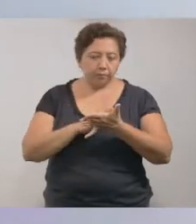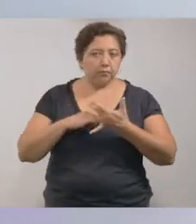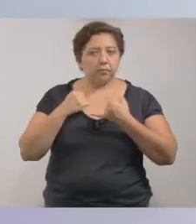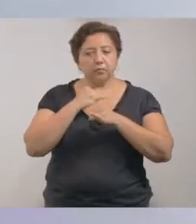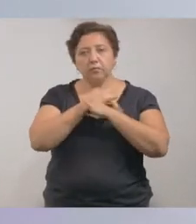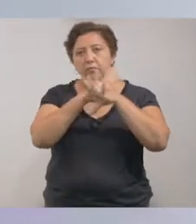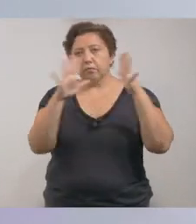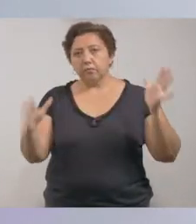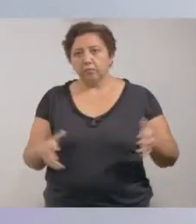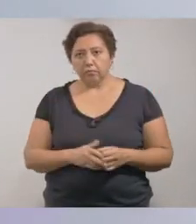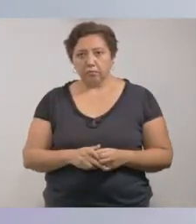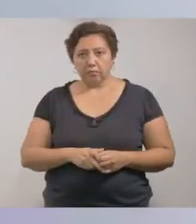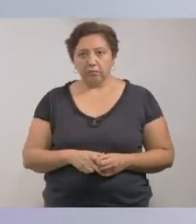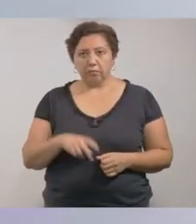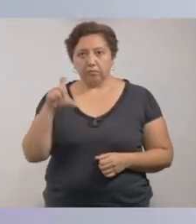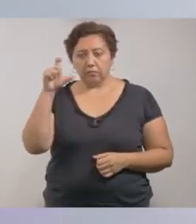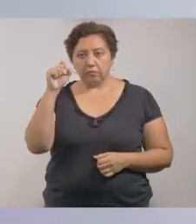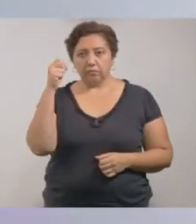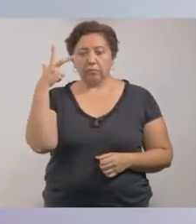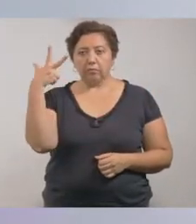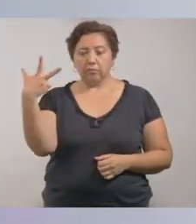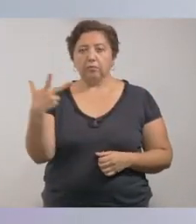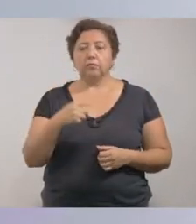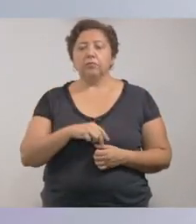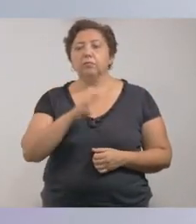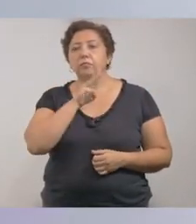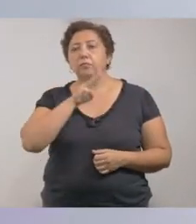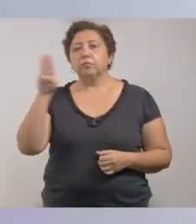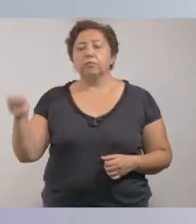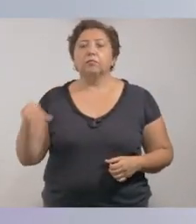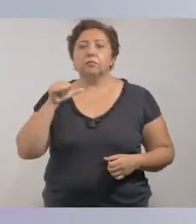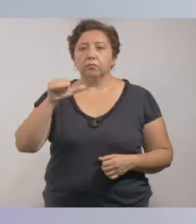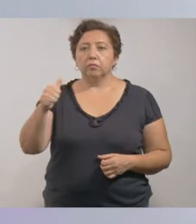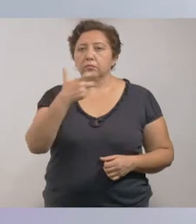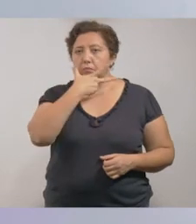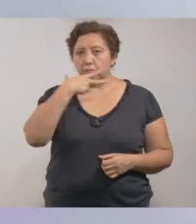parte médico informamos de 28 fallecimientos. Son